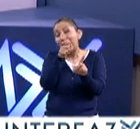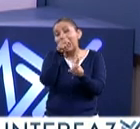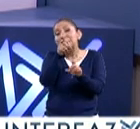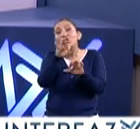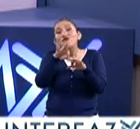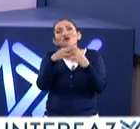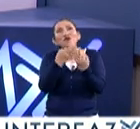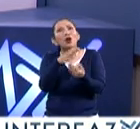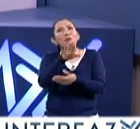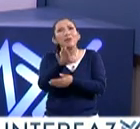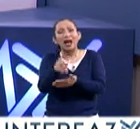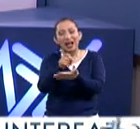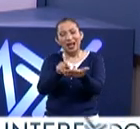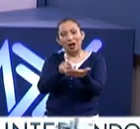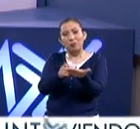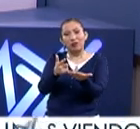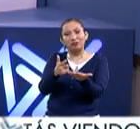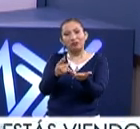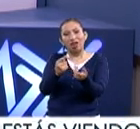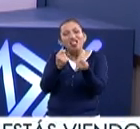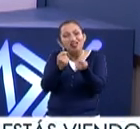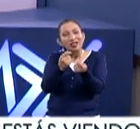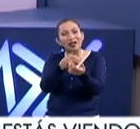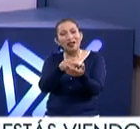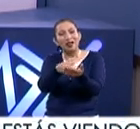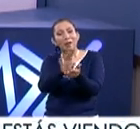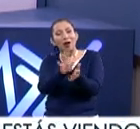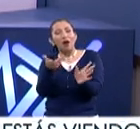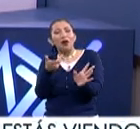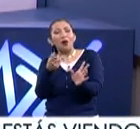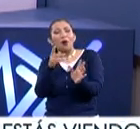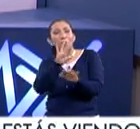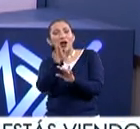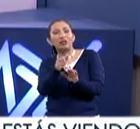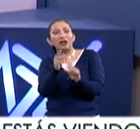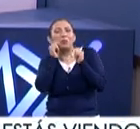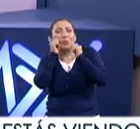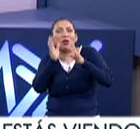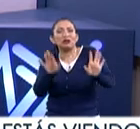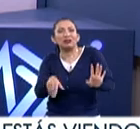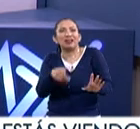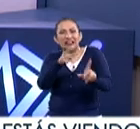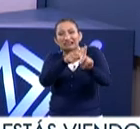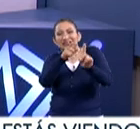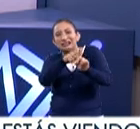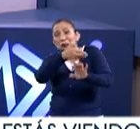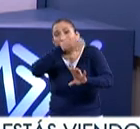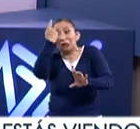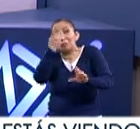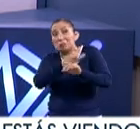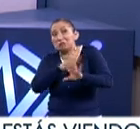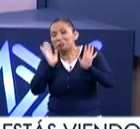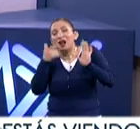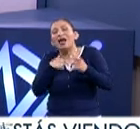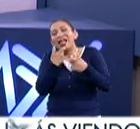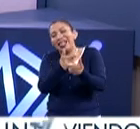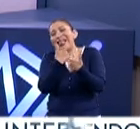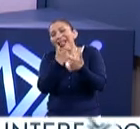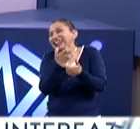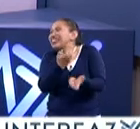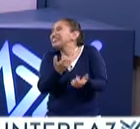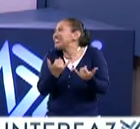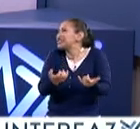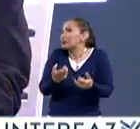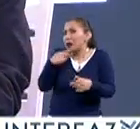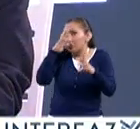una forma, digamos, valiente de darle la vuelta a la muerte. Claro. Mejor me burlo de lo que no sé ni qué es. Pero a fin de